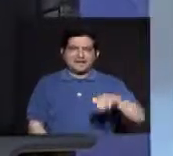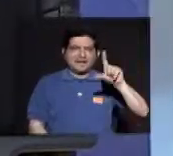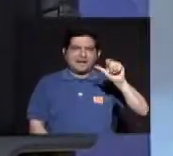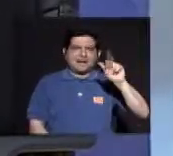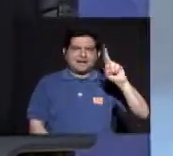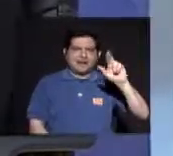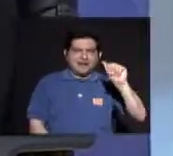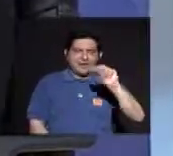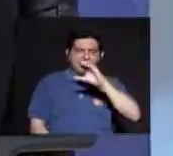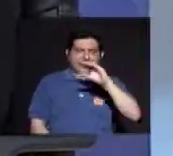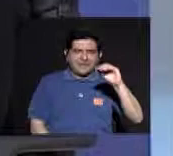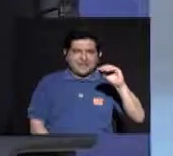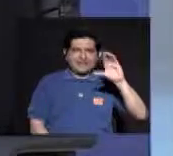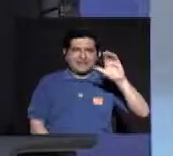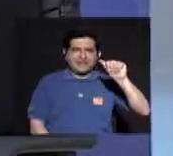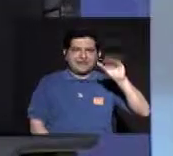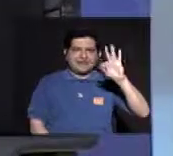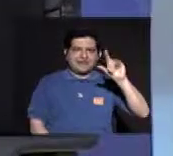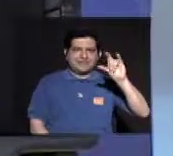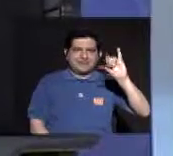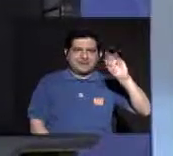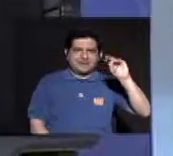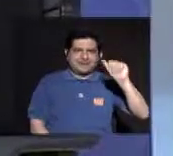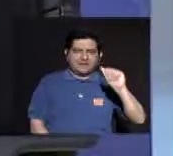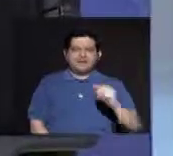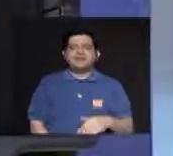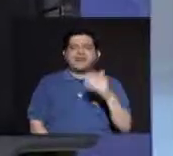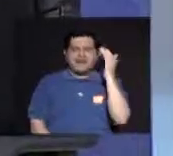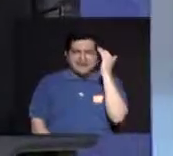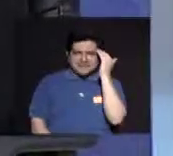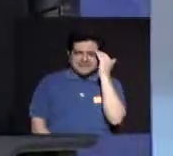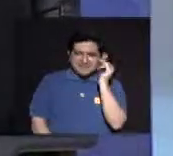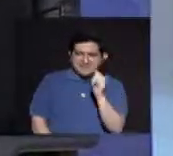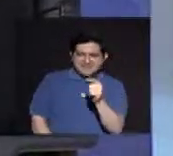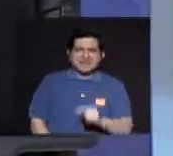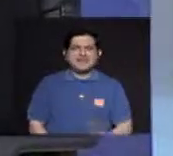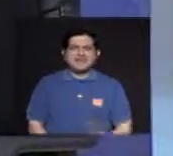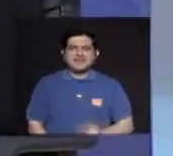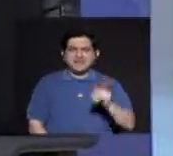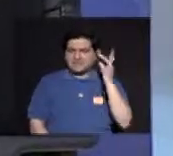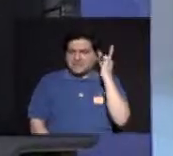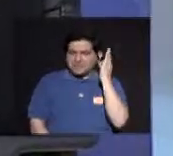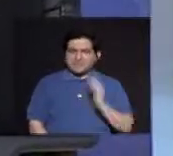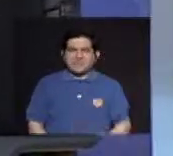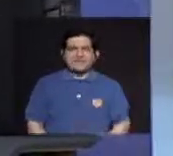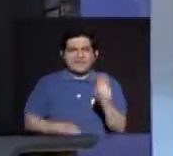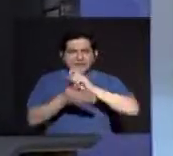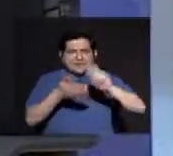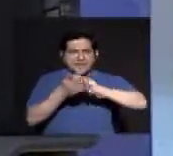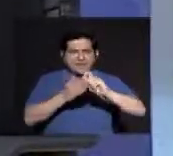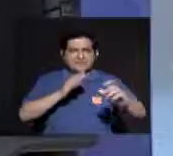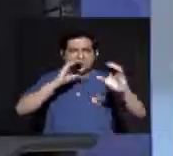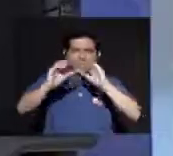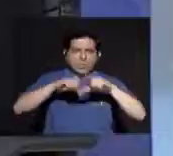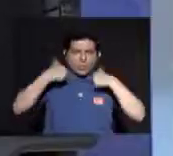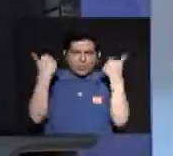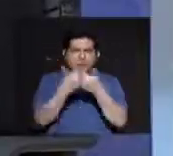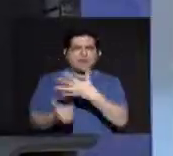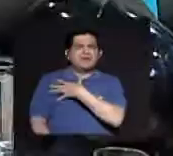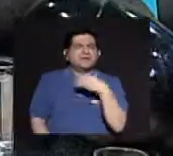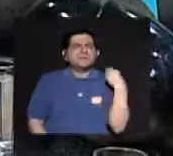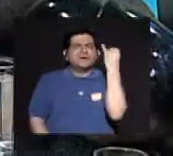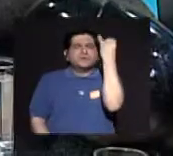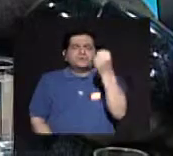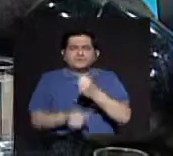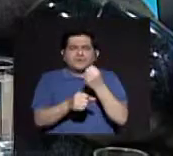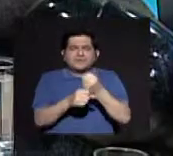a Catalina nos conocemos hace rato, desde la Escuela de Comunicación Colectiva, cuando éramos compañeras, y me encantó la idea de que hubiesen